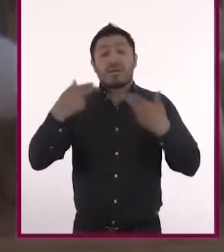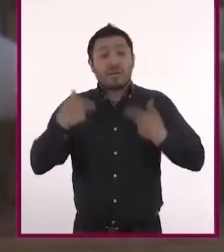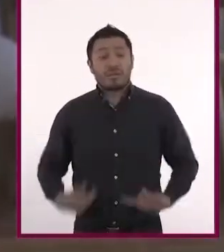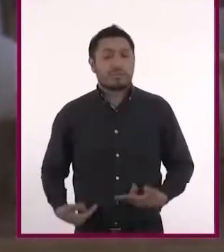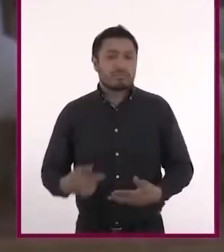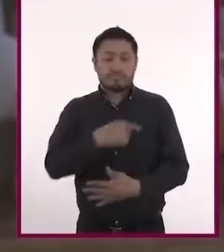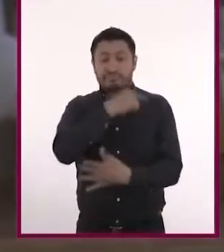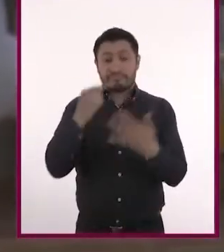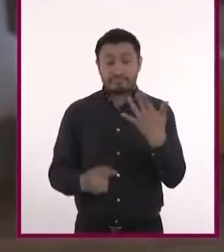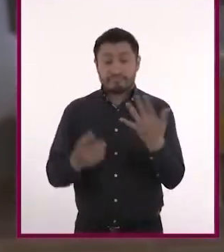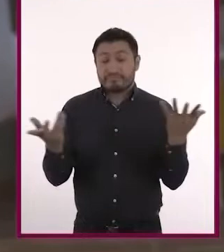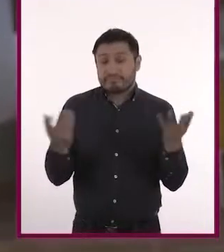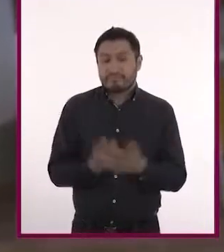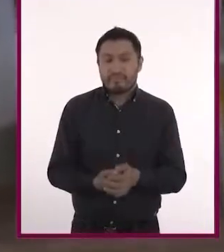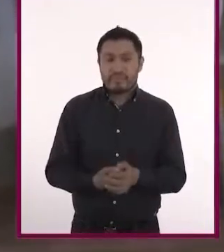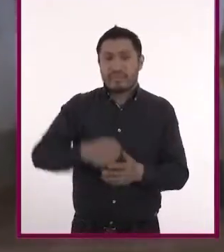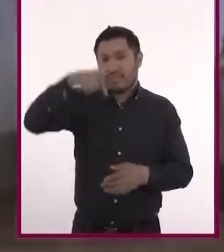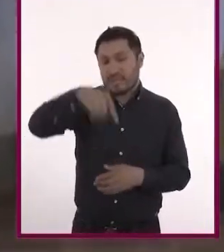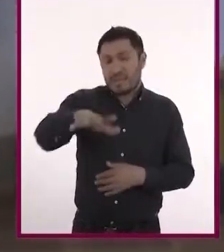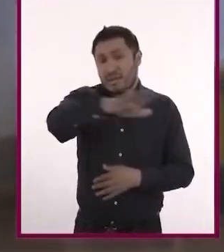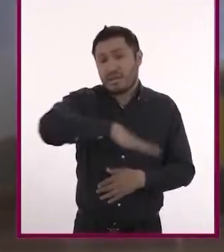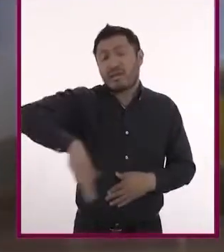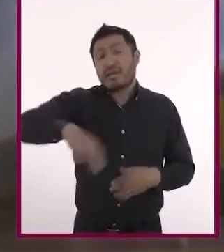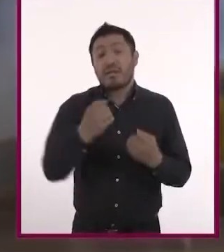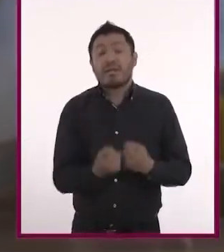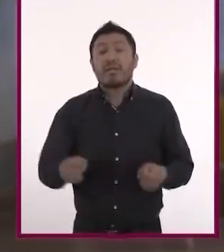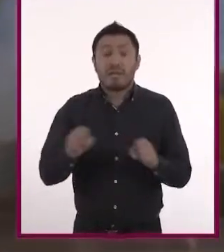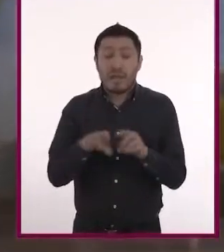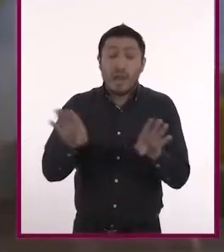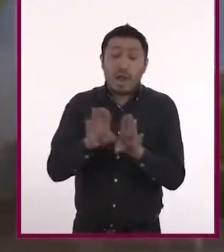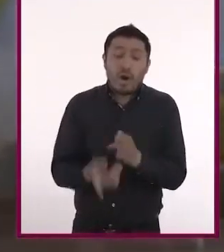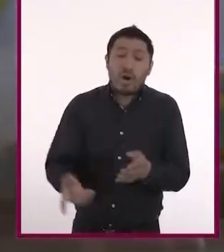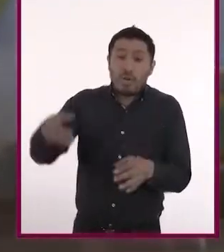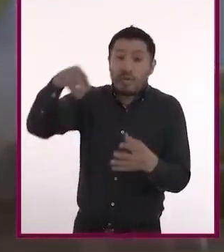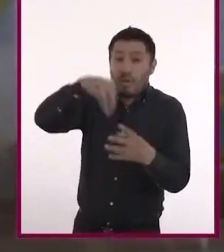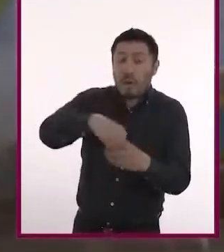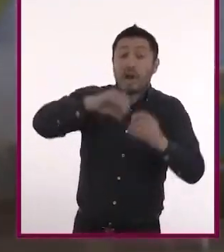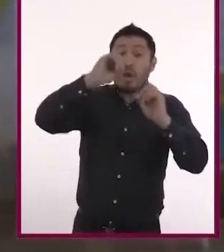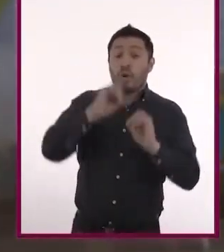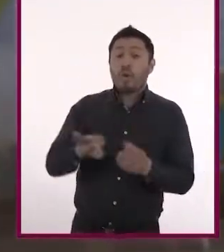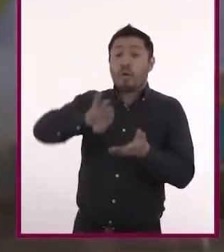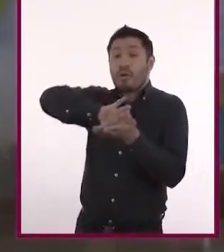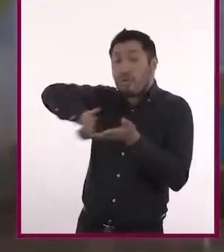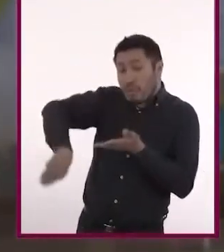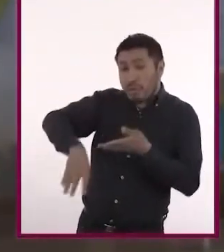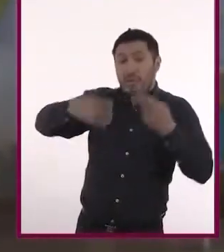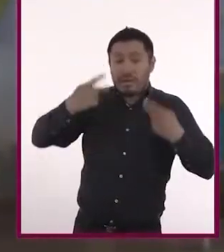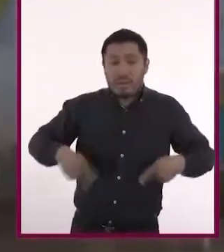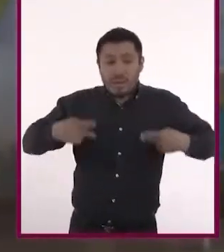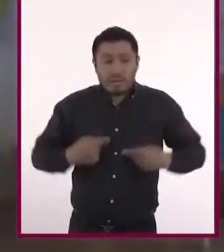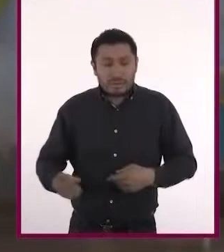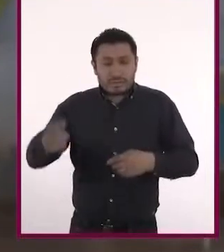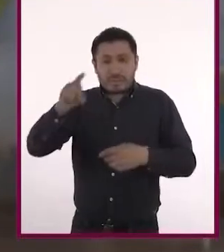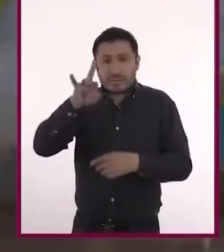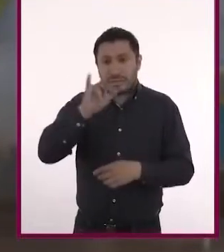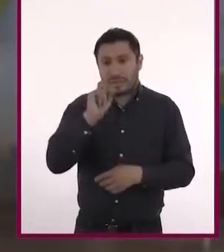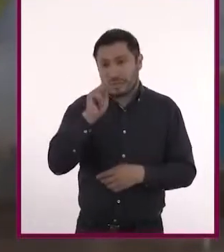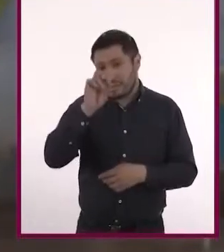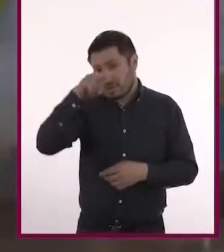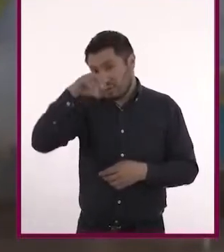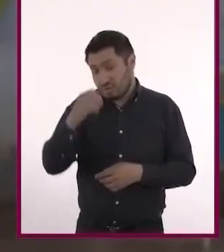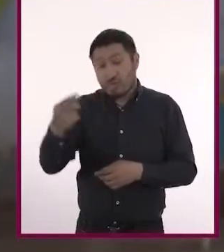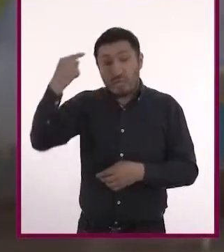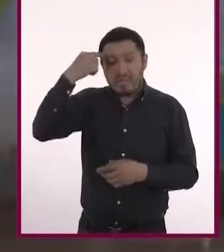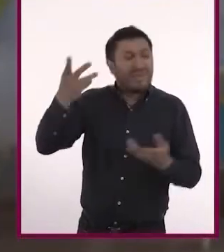¿De qué manera en nuestra sociedad incluimos o excluimos a las personas que padecen algún trastorno mental?